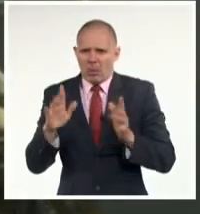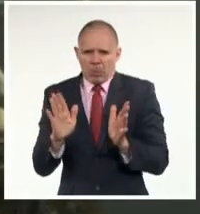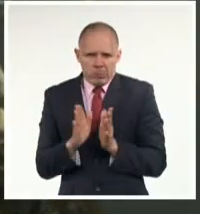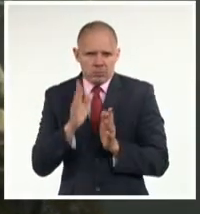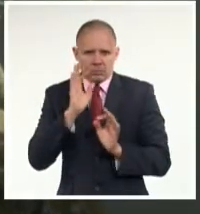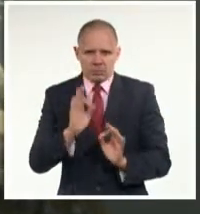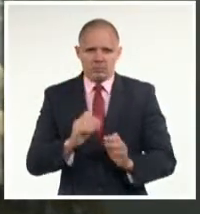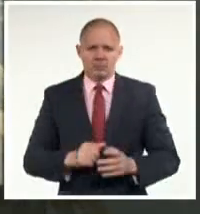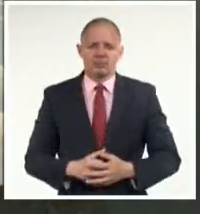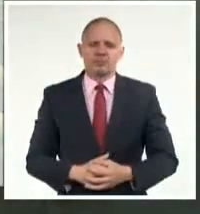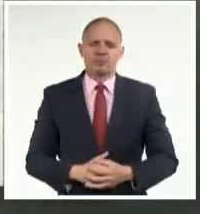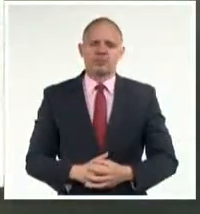salud